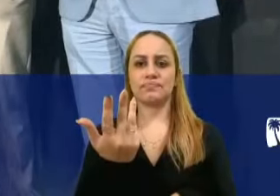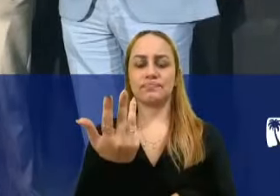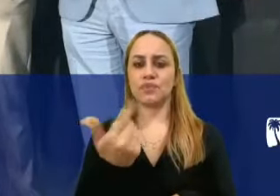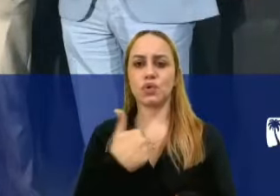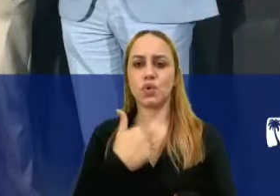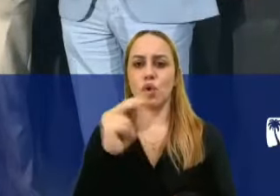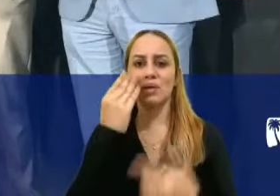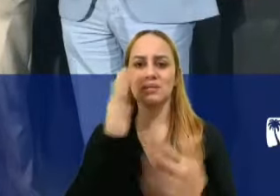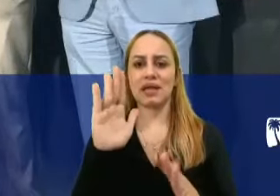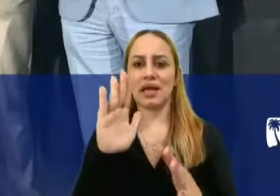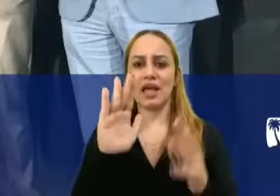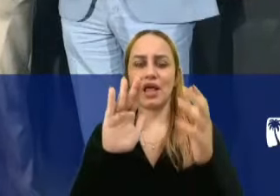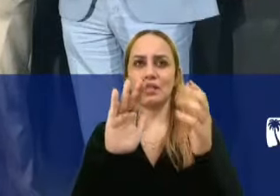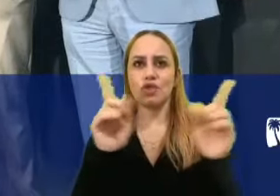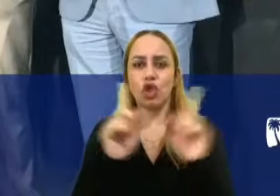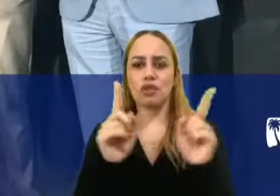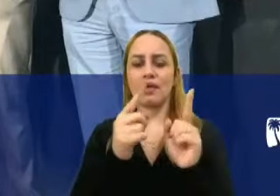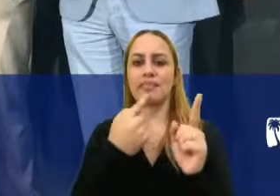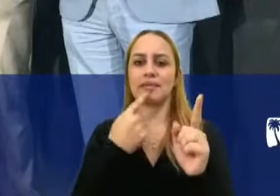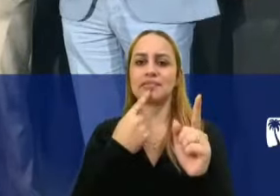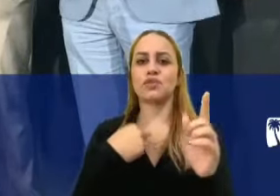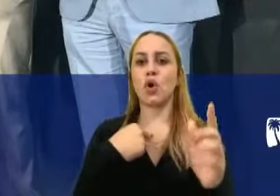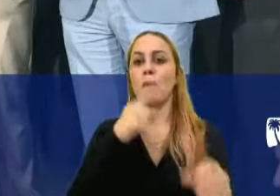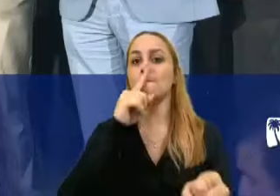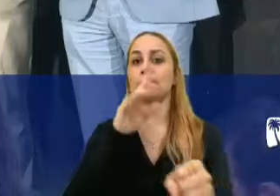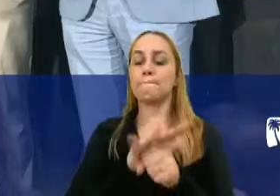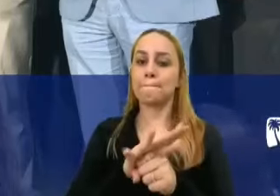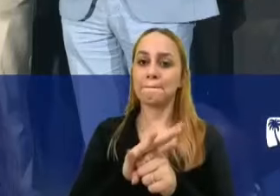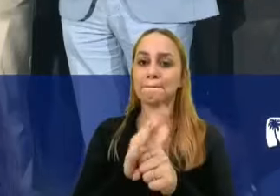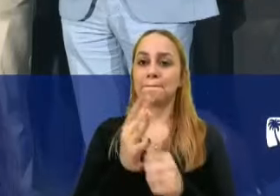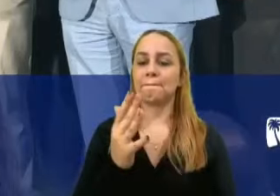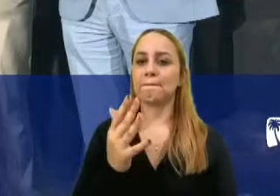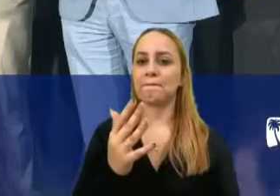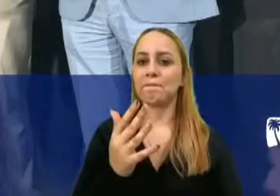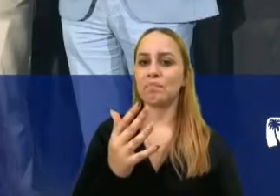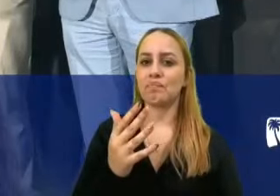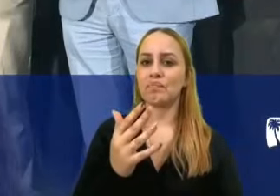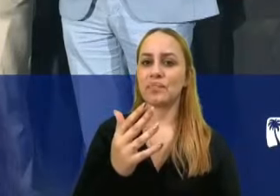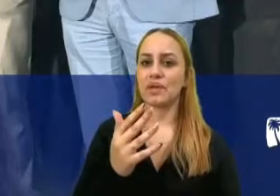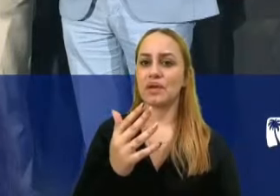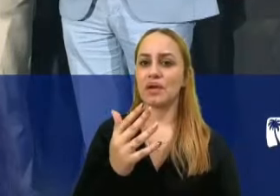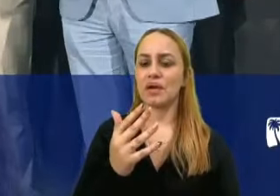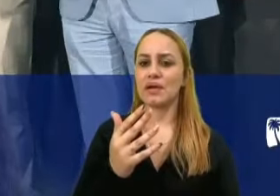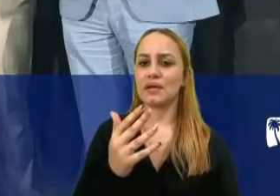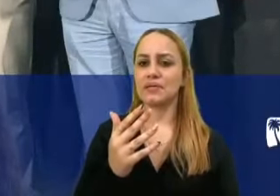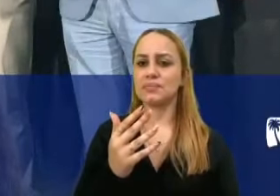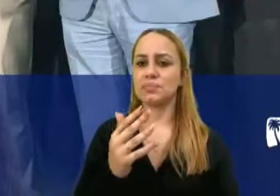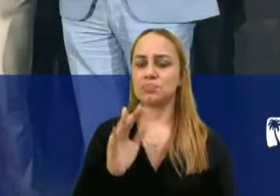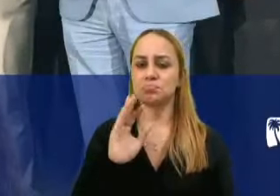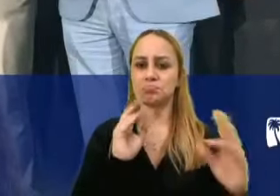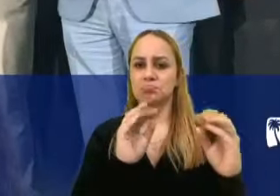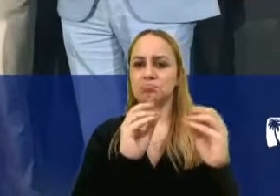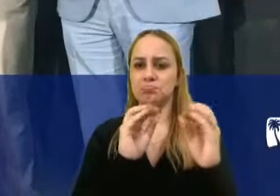la gobernadora soy yo en su momento Yo haré las nominaciones y el senado las evaluará